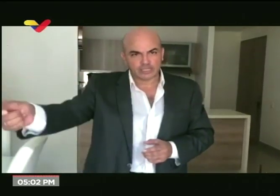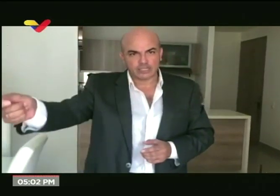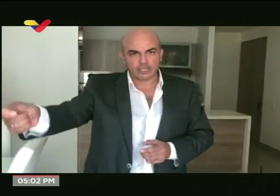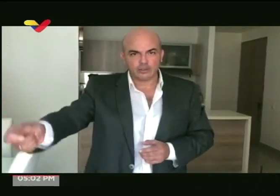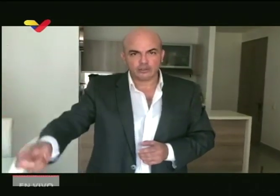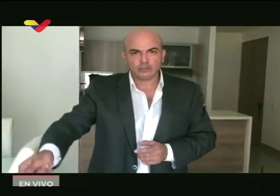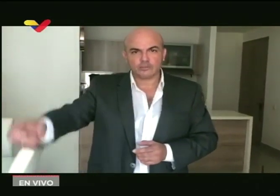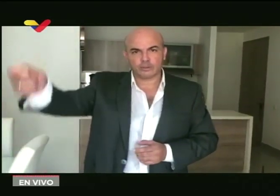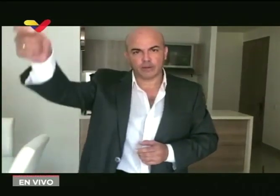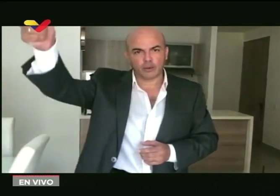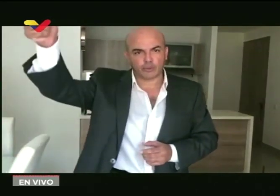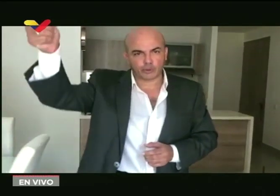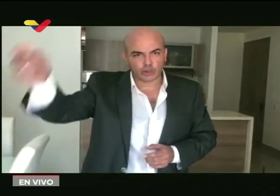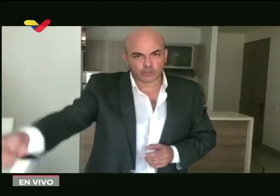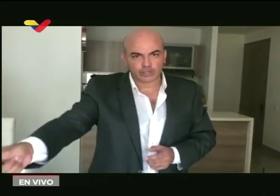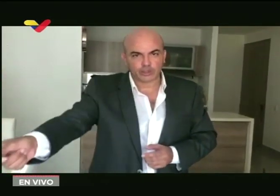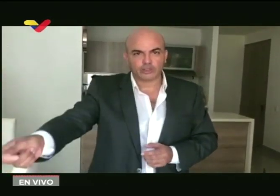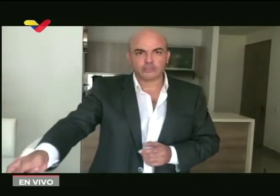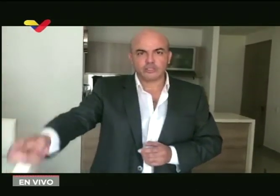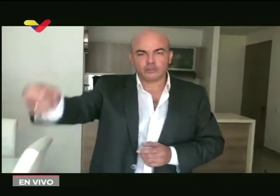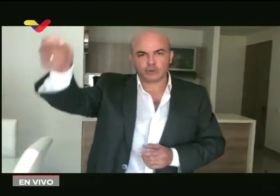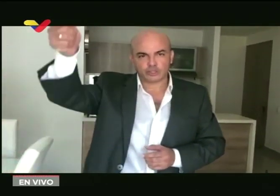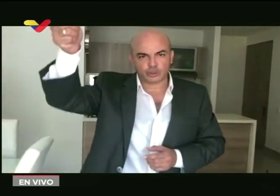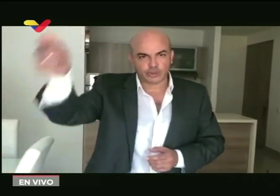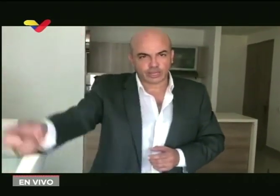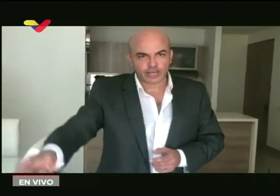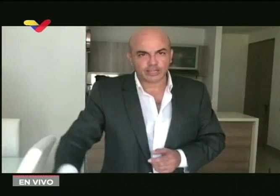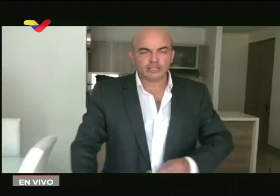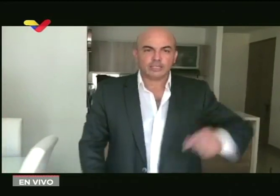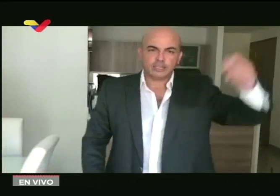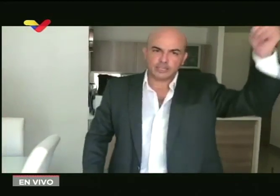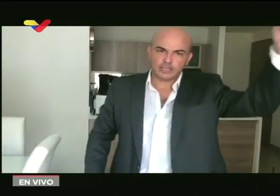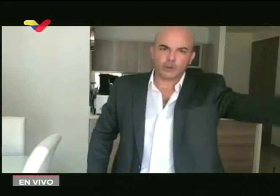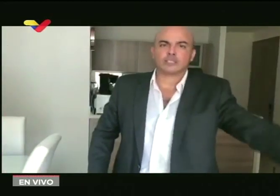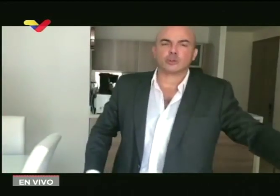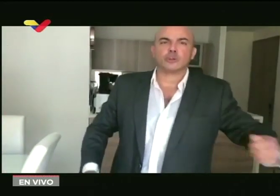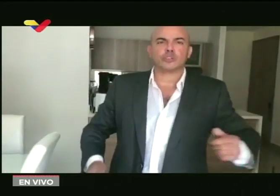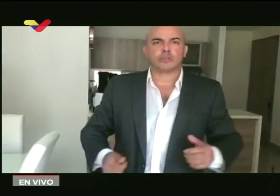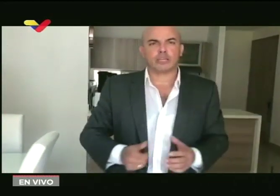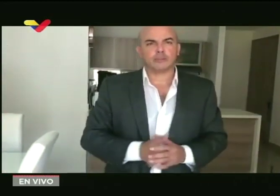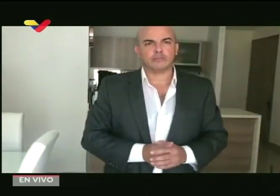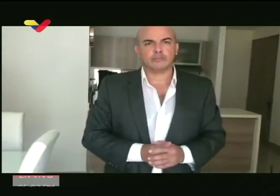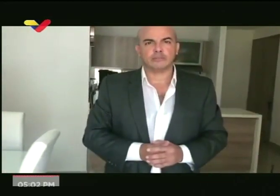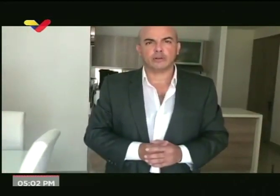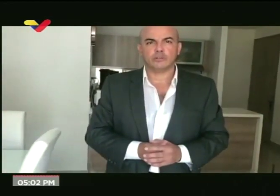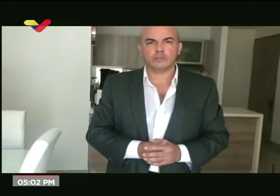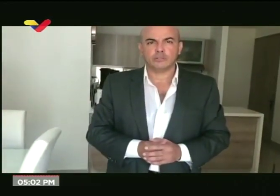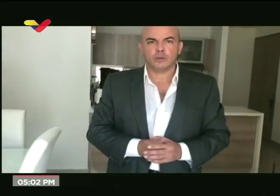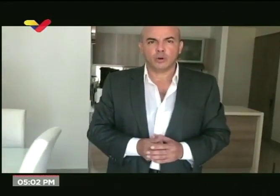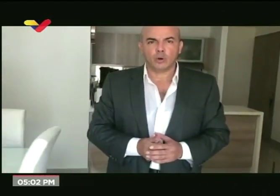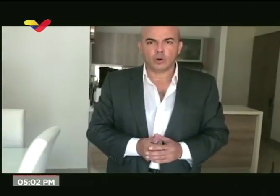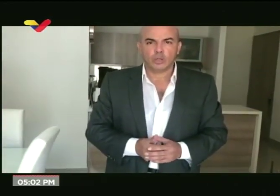por el presidente interino, firmado por J.J. Rendón, por el señor Vergara y los asesores norteamericanos.